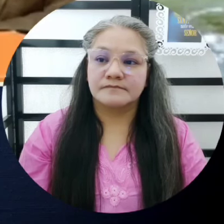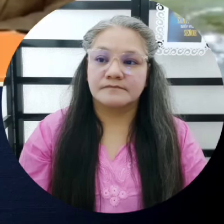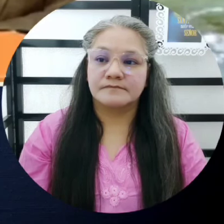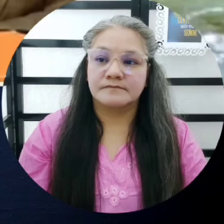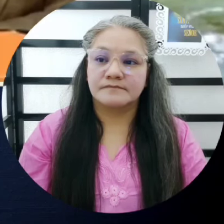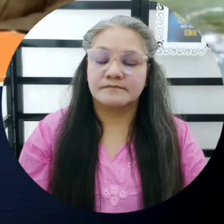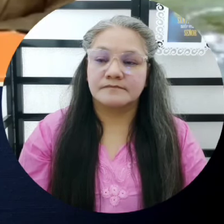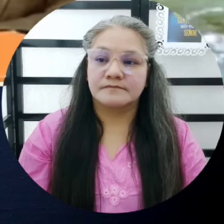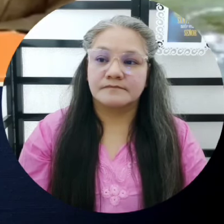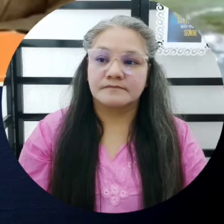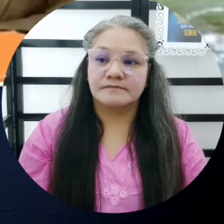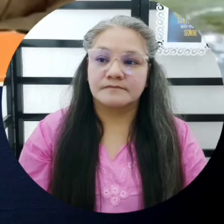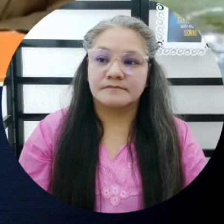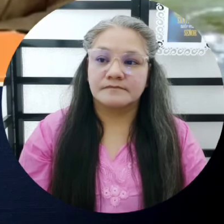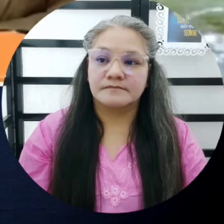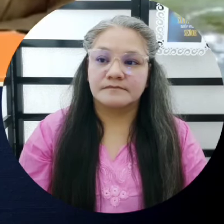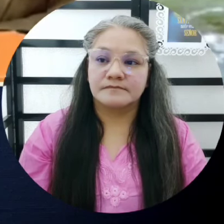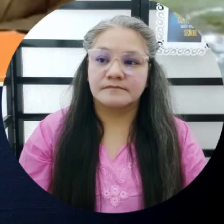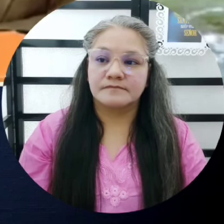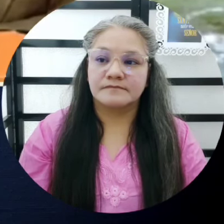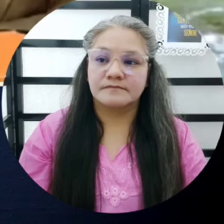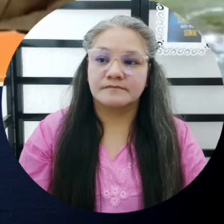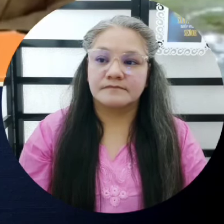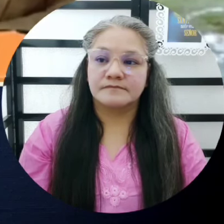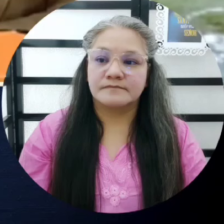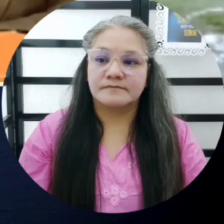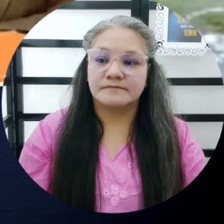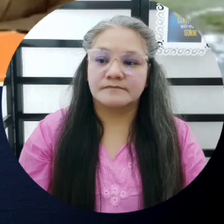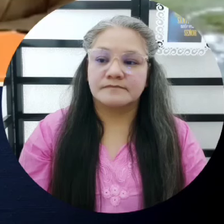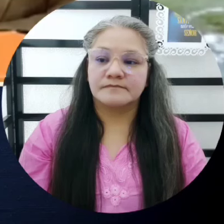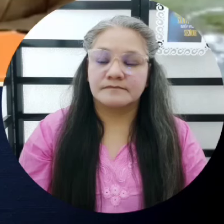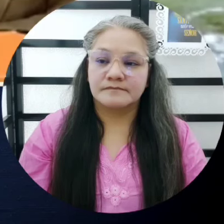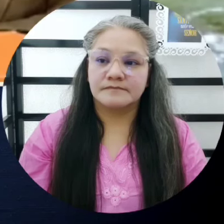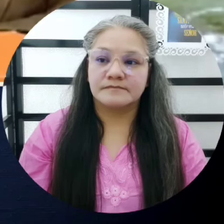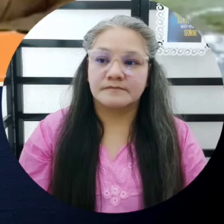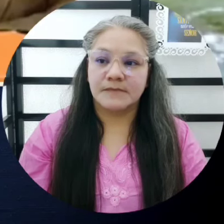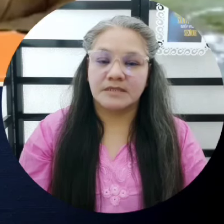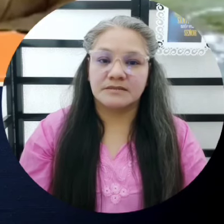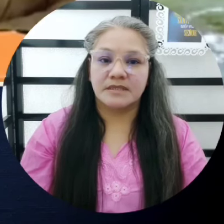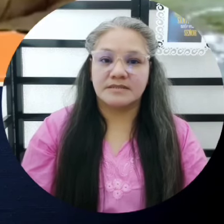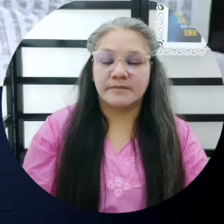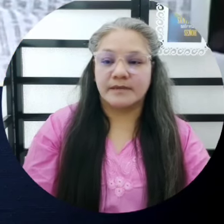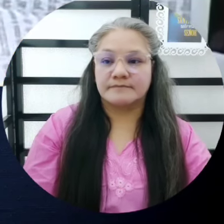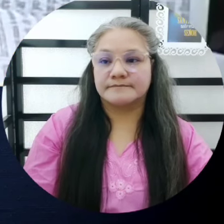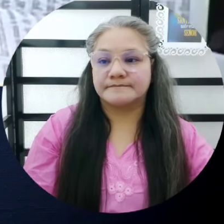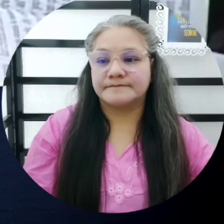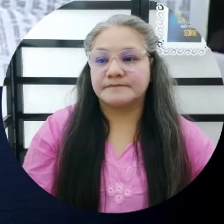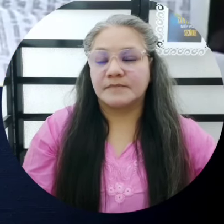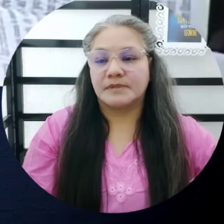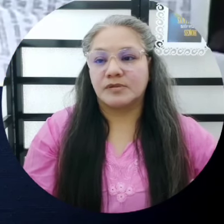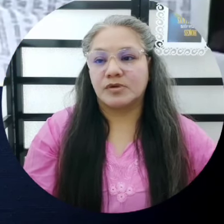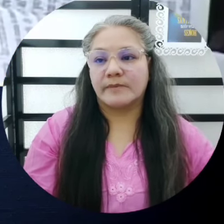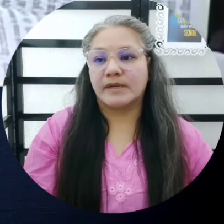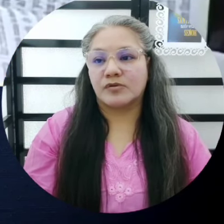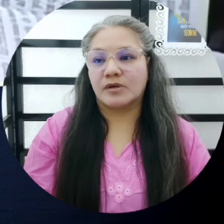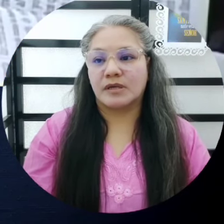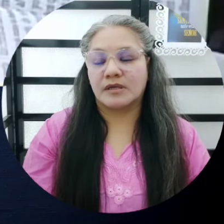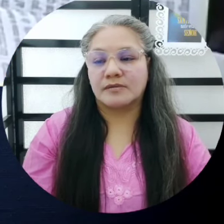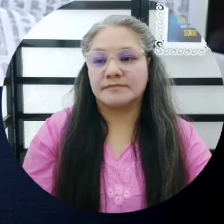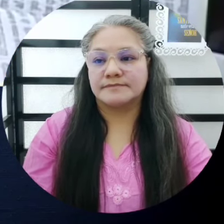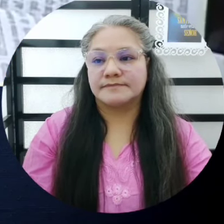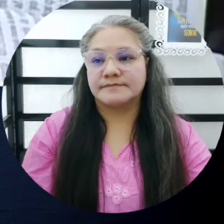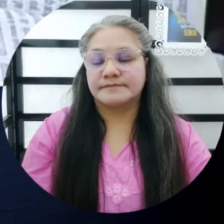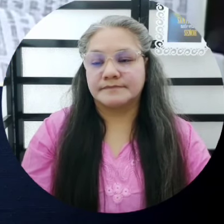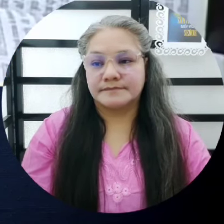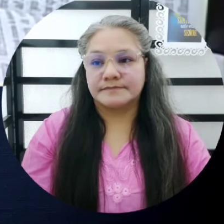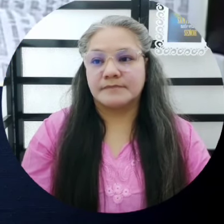no había declarado su nación ni su pueblo, porque Esther hacía